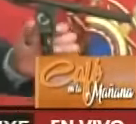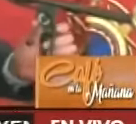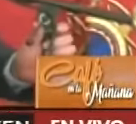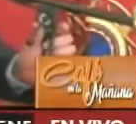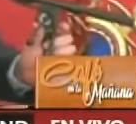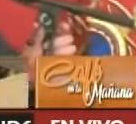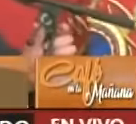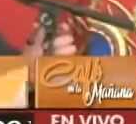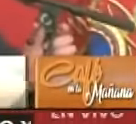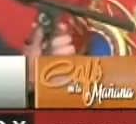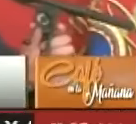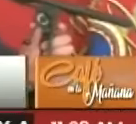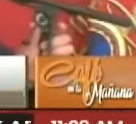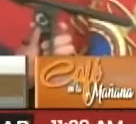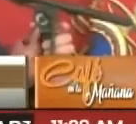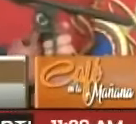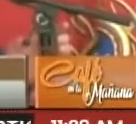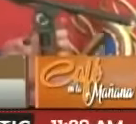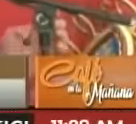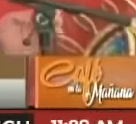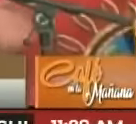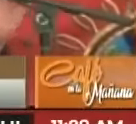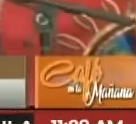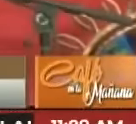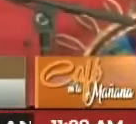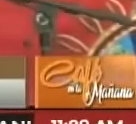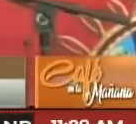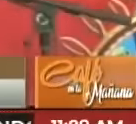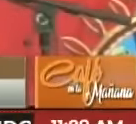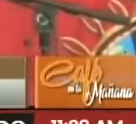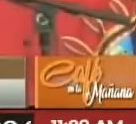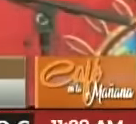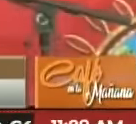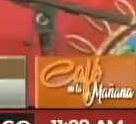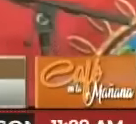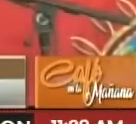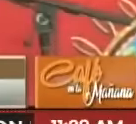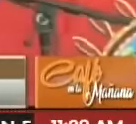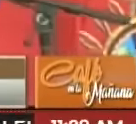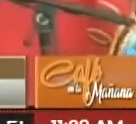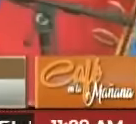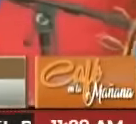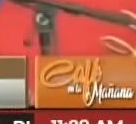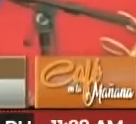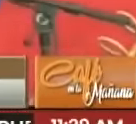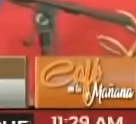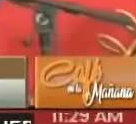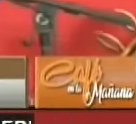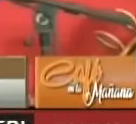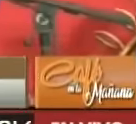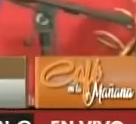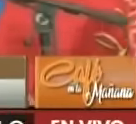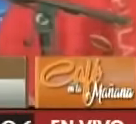Consejo Nacional Electoral de la República Bolivariana de Venezuela.